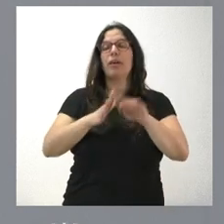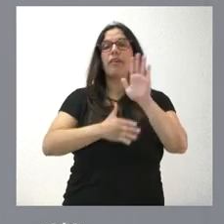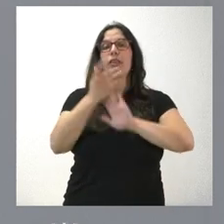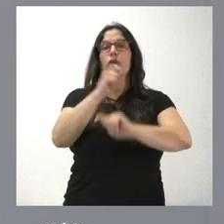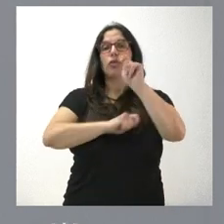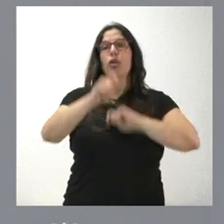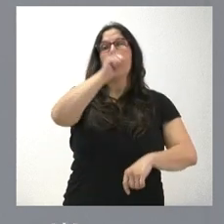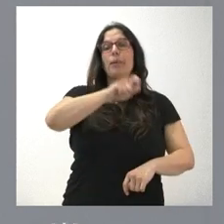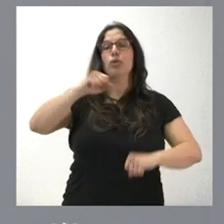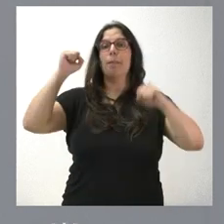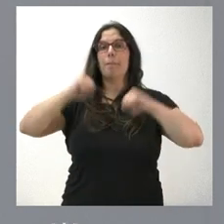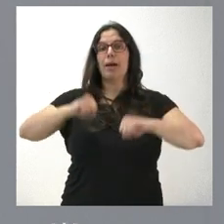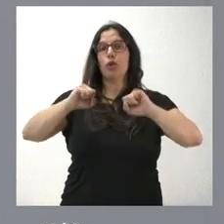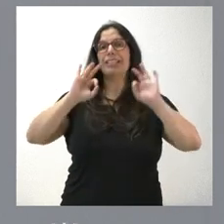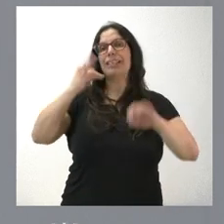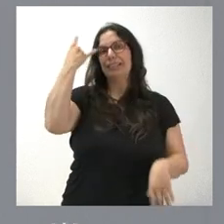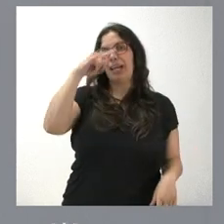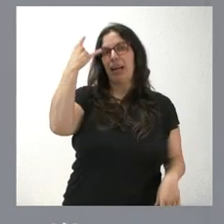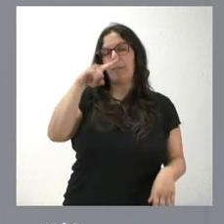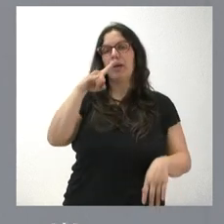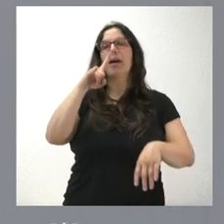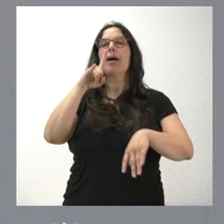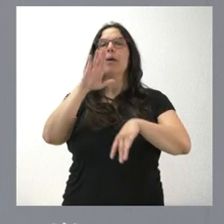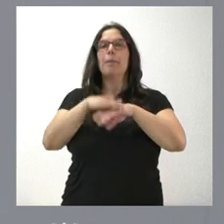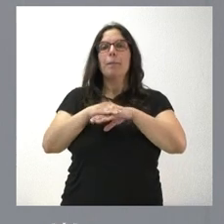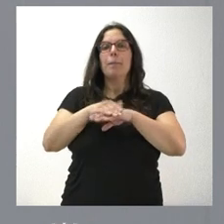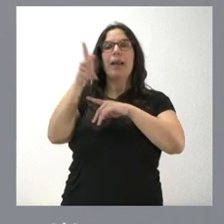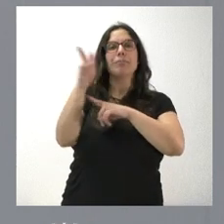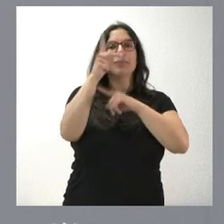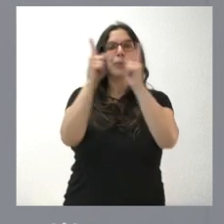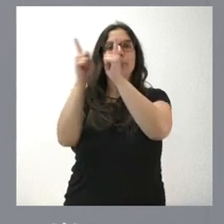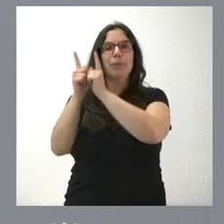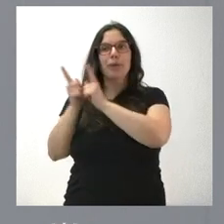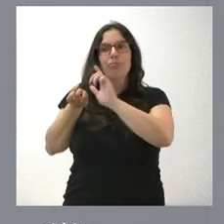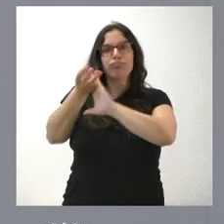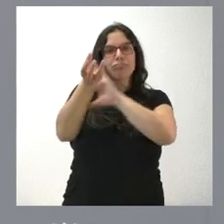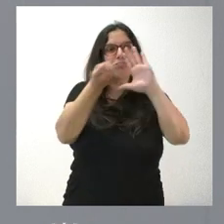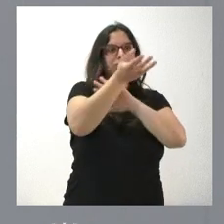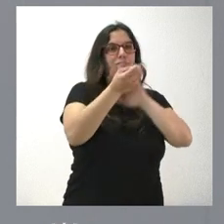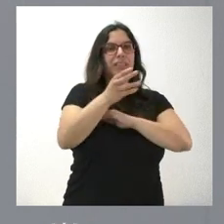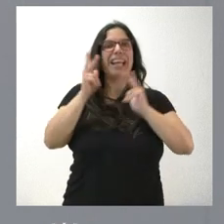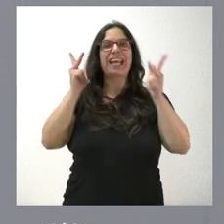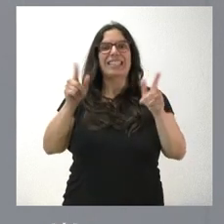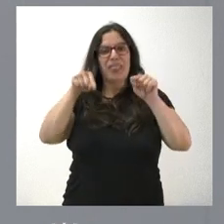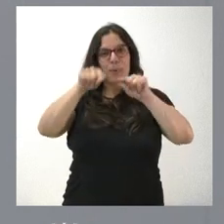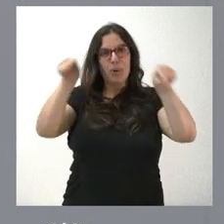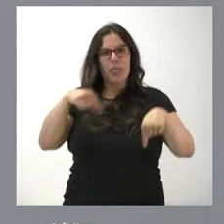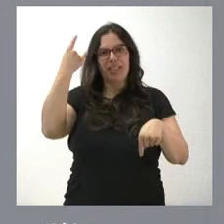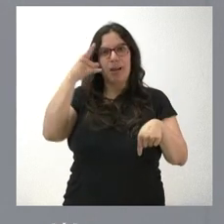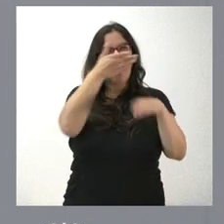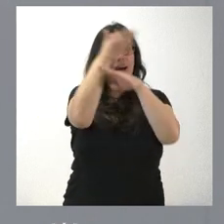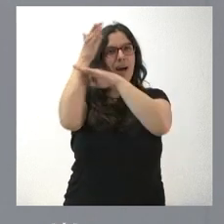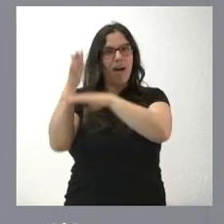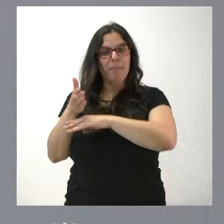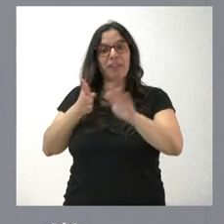Mayores de Salamanca para la emisión de cortometrajes en las residencias de la provincia. Se trata de que se lleve a estos centros